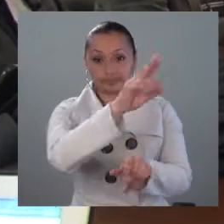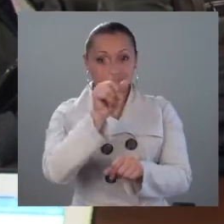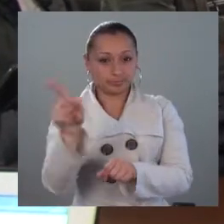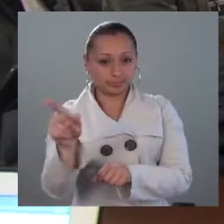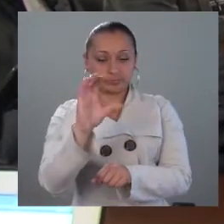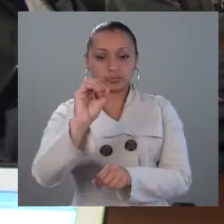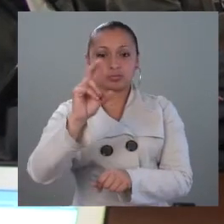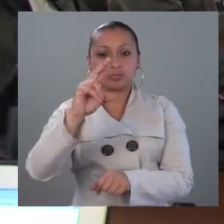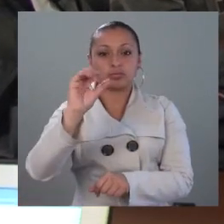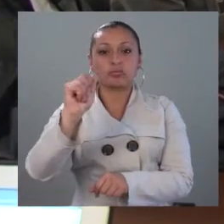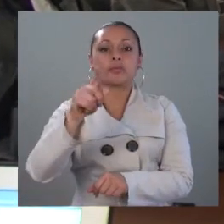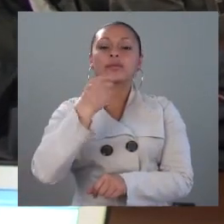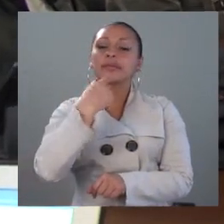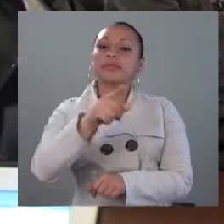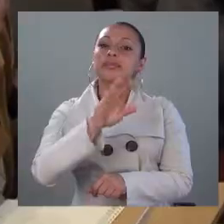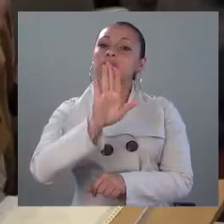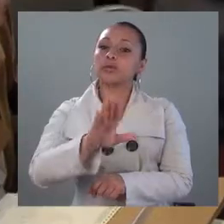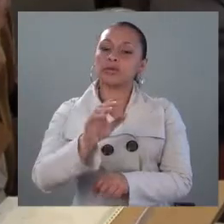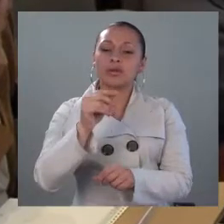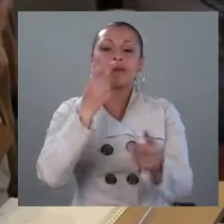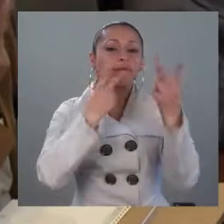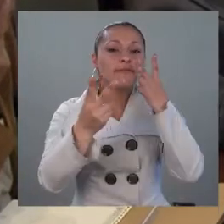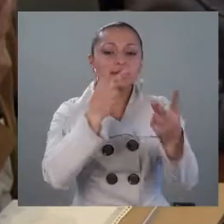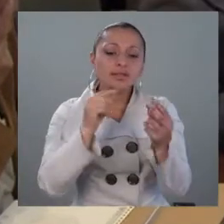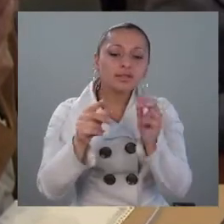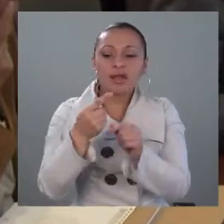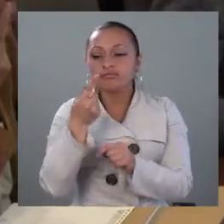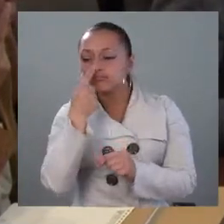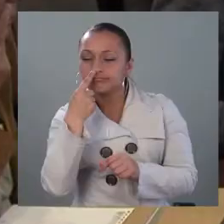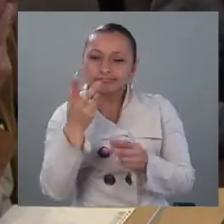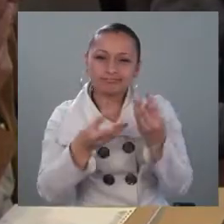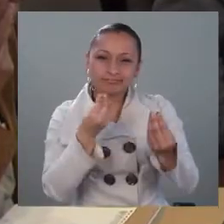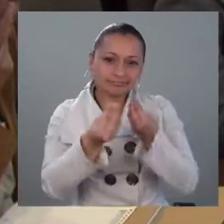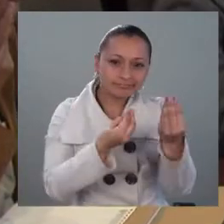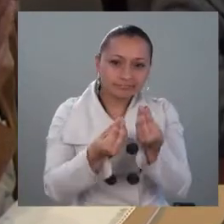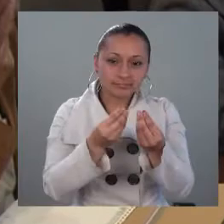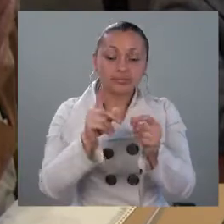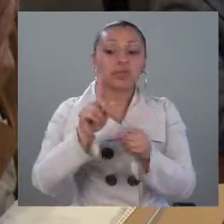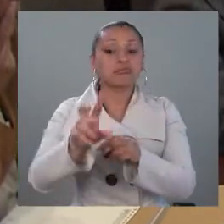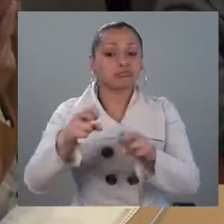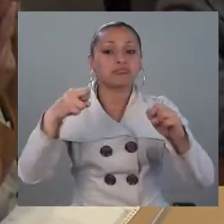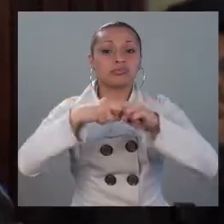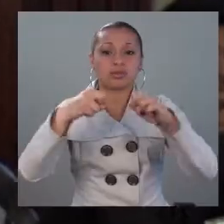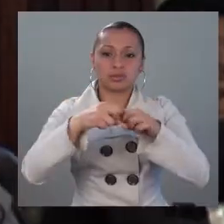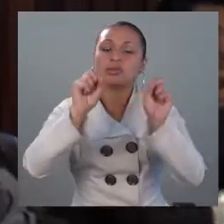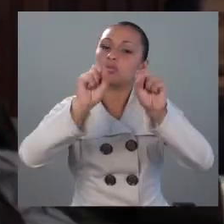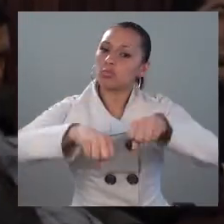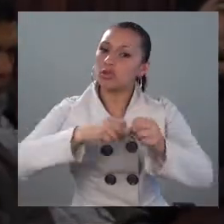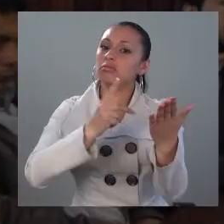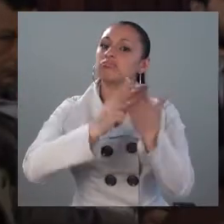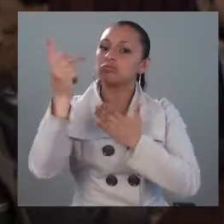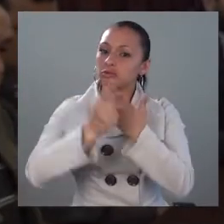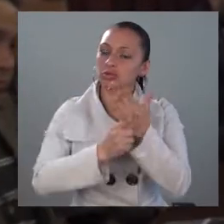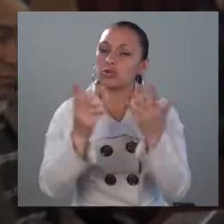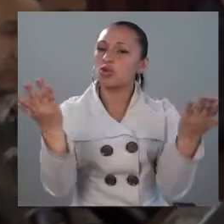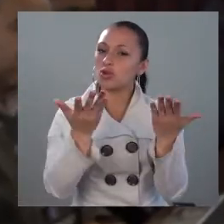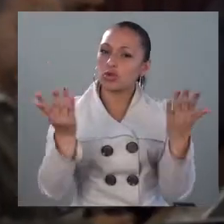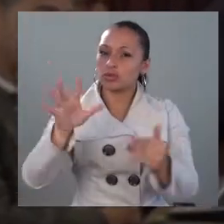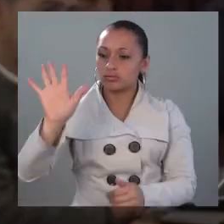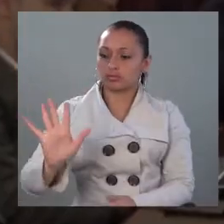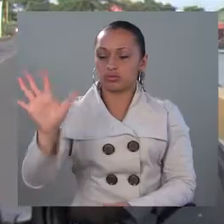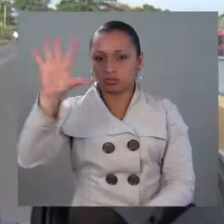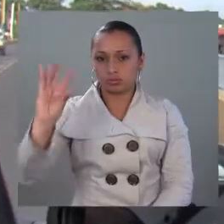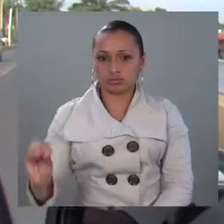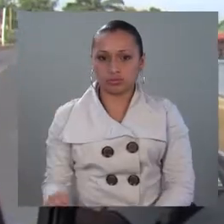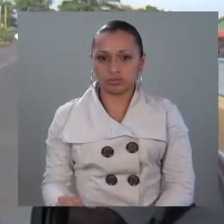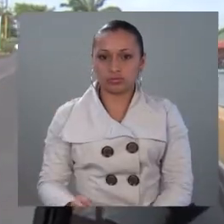señor Yong-jung dijo que esta era una visita exploratoria, destacó que en el sector de generación de energía eléctrica hay buenas perspectivas de posibles proyectos, sobre todo en la